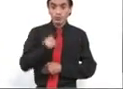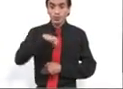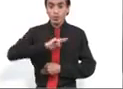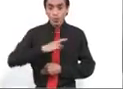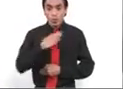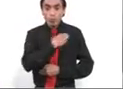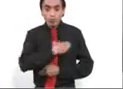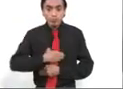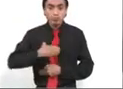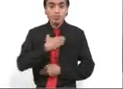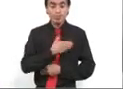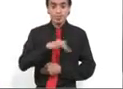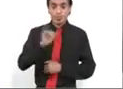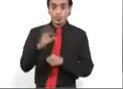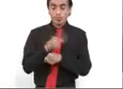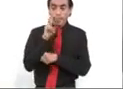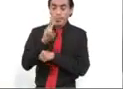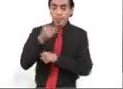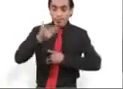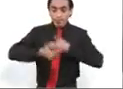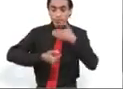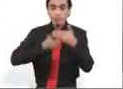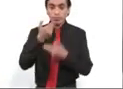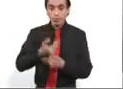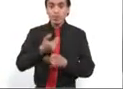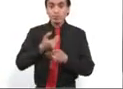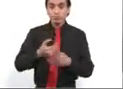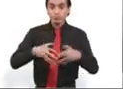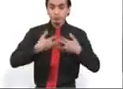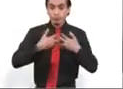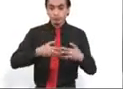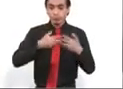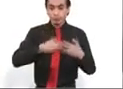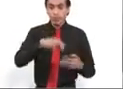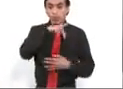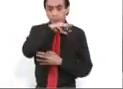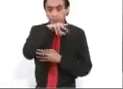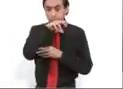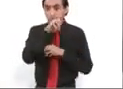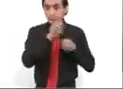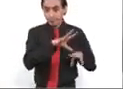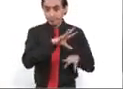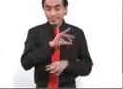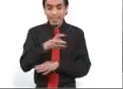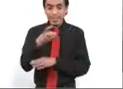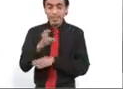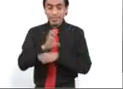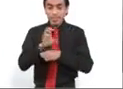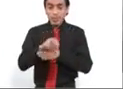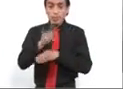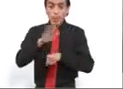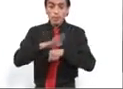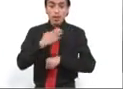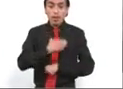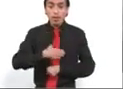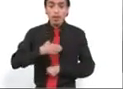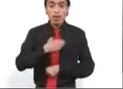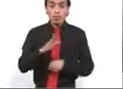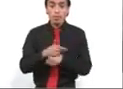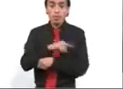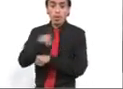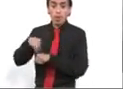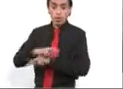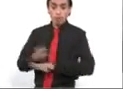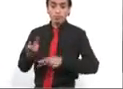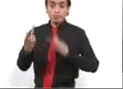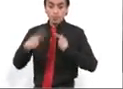poder ver este proceso de chatarrización, pero más contentos aún de estar junto con los concesionarios